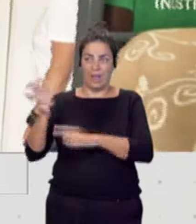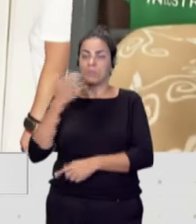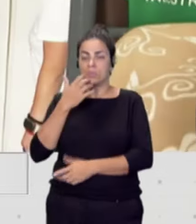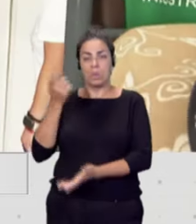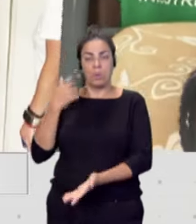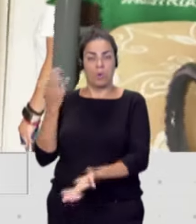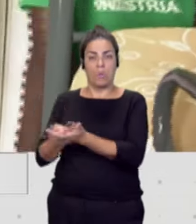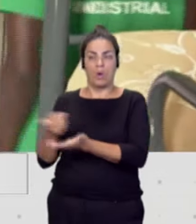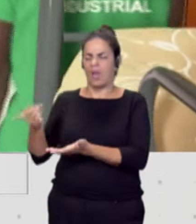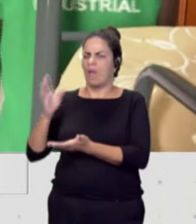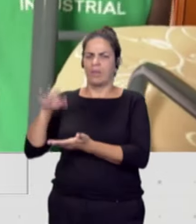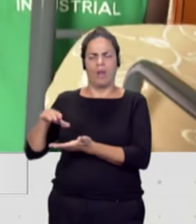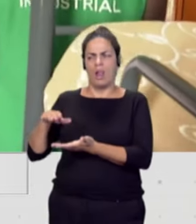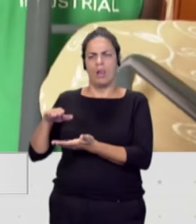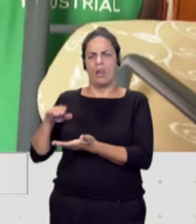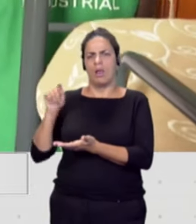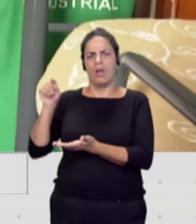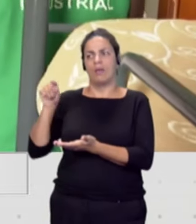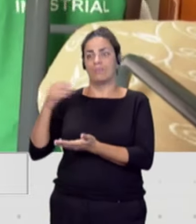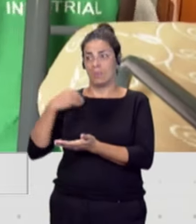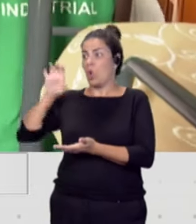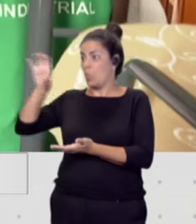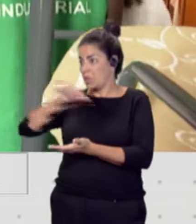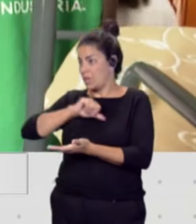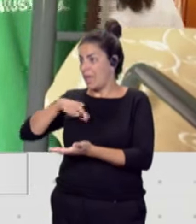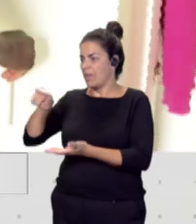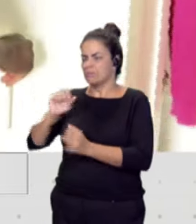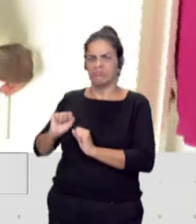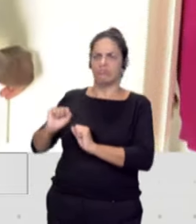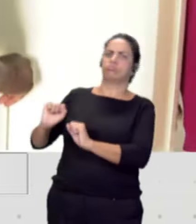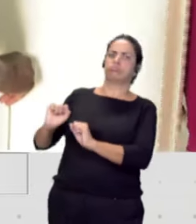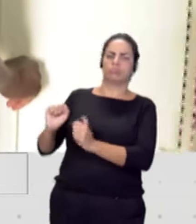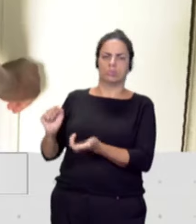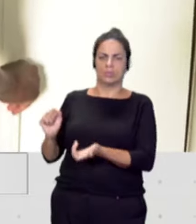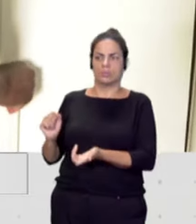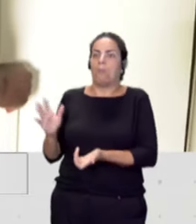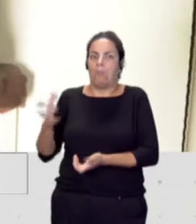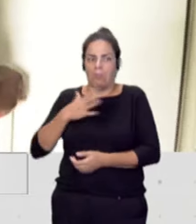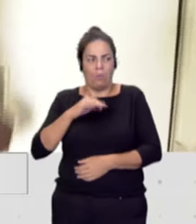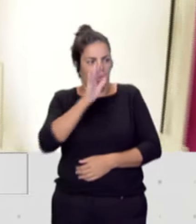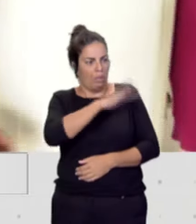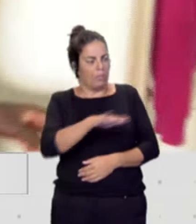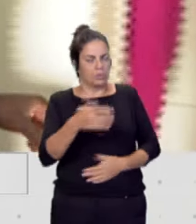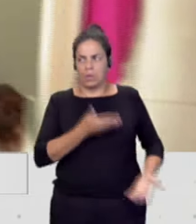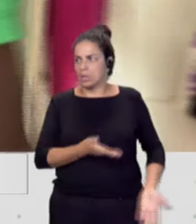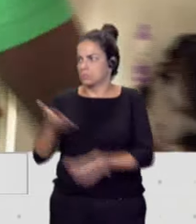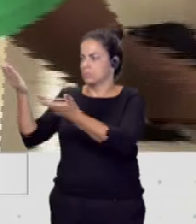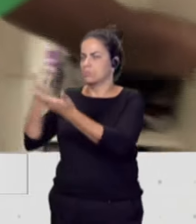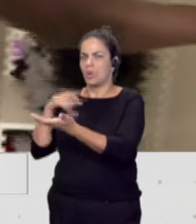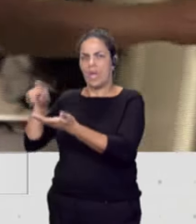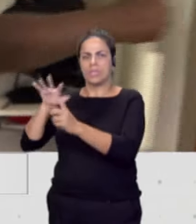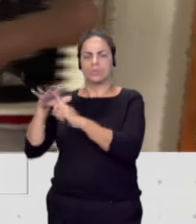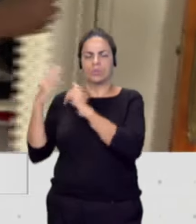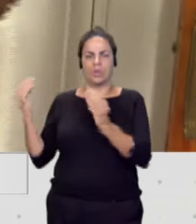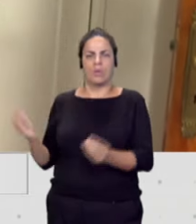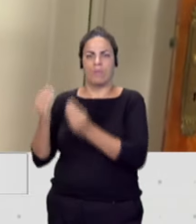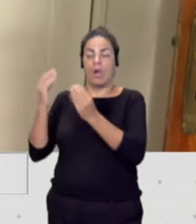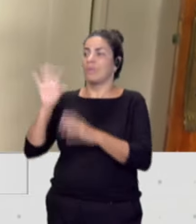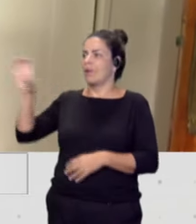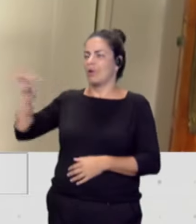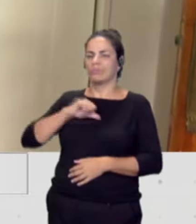rechazo frontal por parte de esa comunidad, donde se podría a lo mejor pues tener a estas personas en una situación muchísimo mejor, pero hay un rechazo de